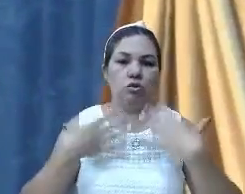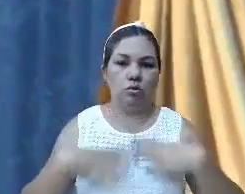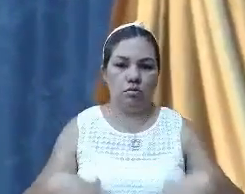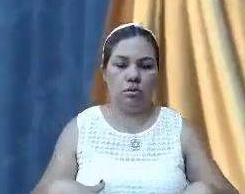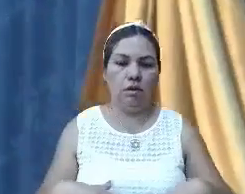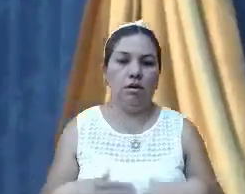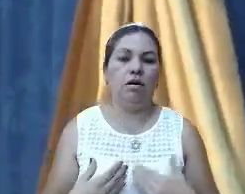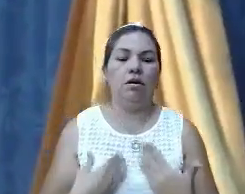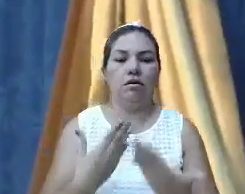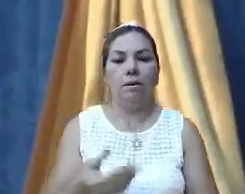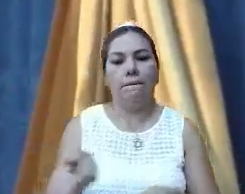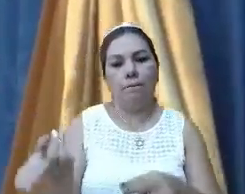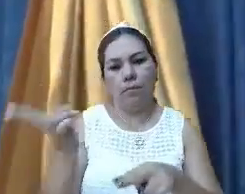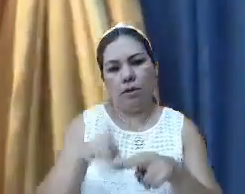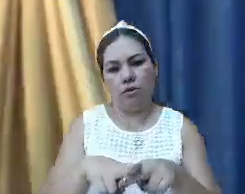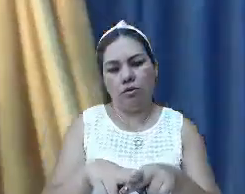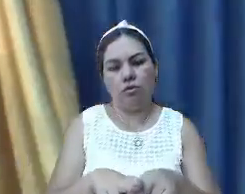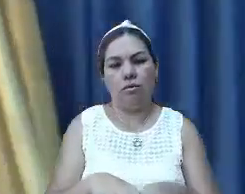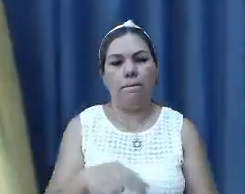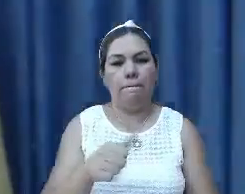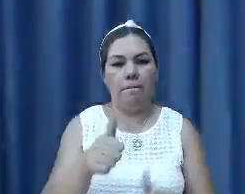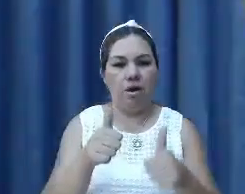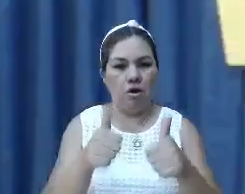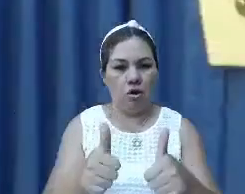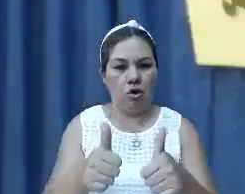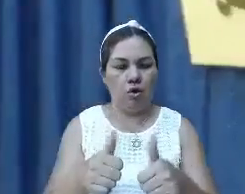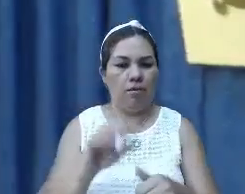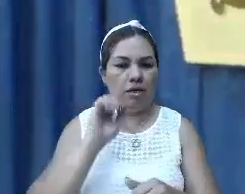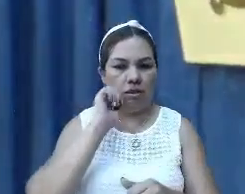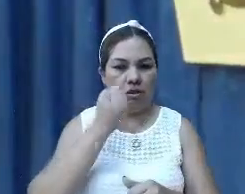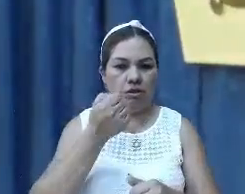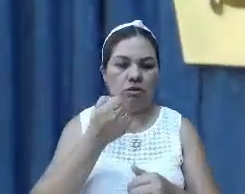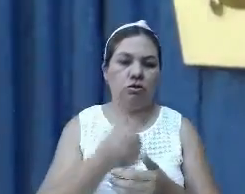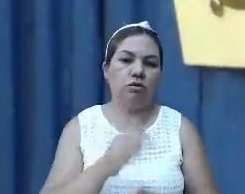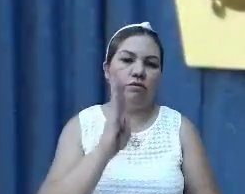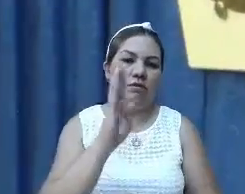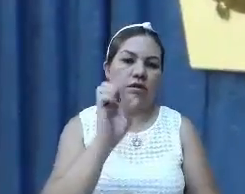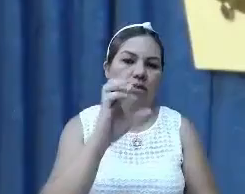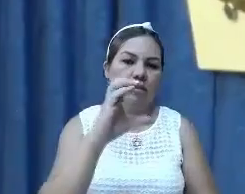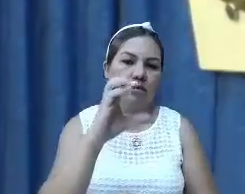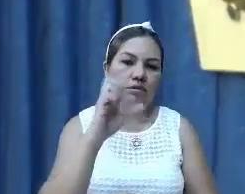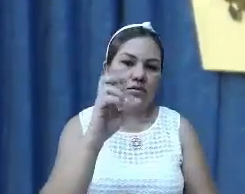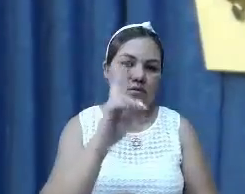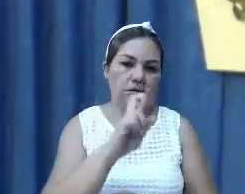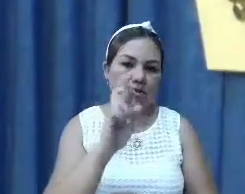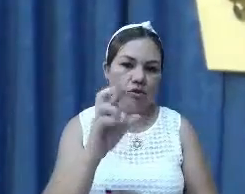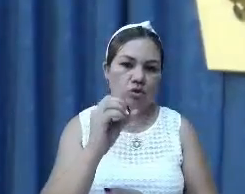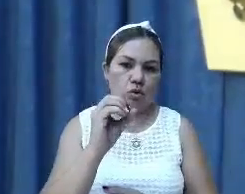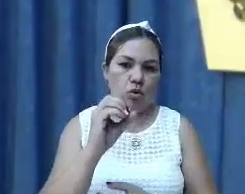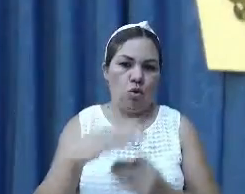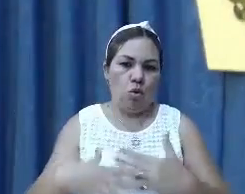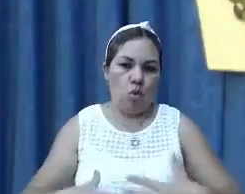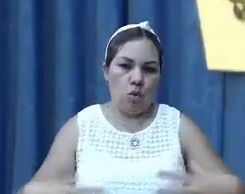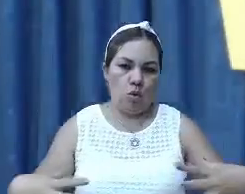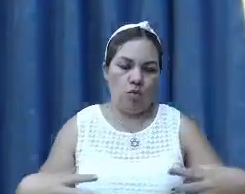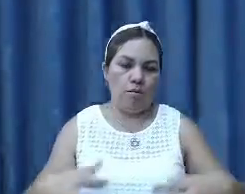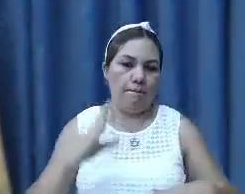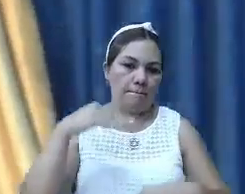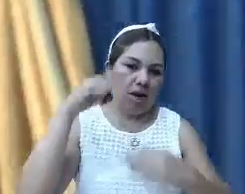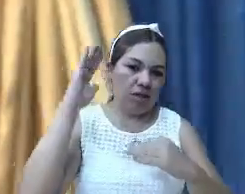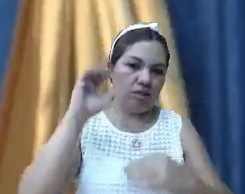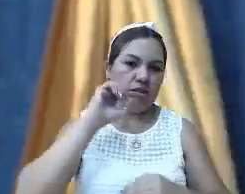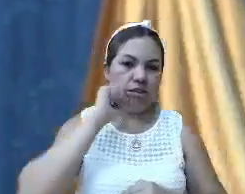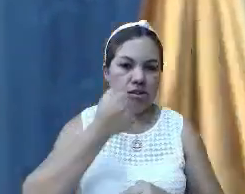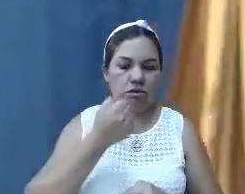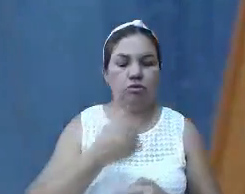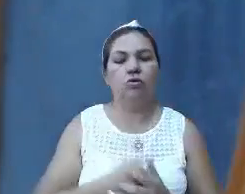padre mató el mejor becerro gordo al recibirlo. Y de ese lado como que no queremos gozar. Ay, Dios me va a perdonar, y